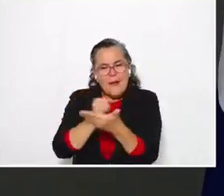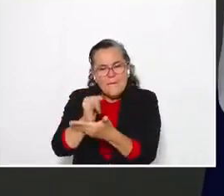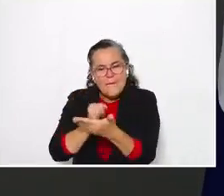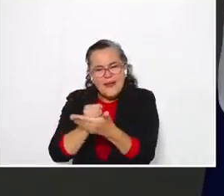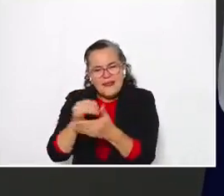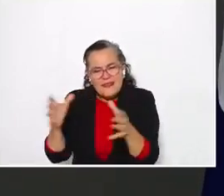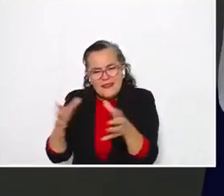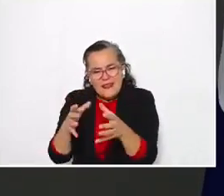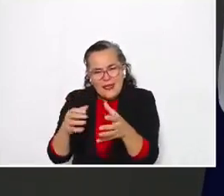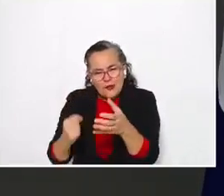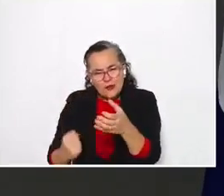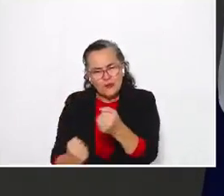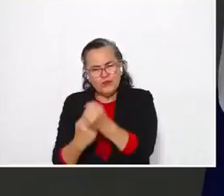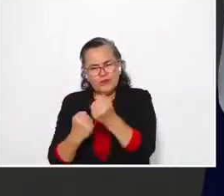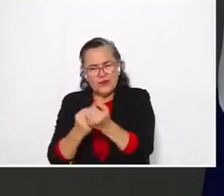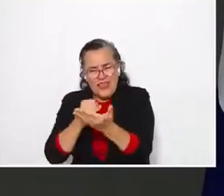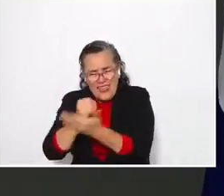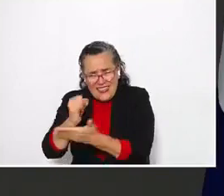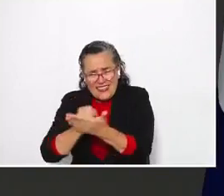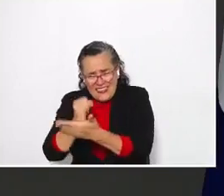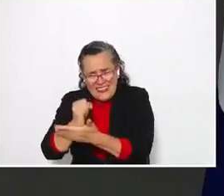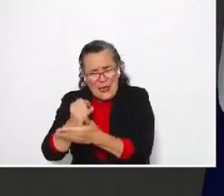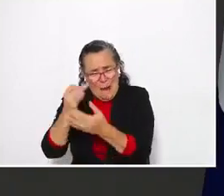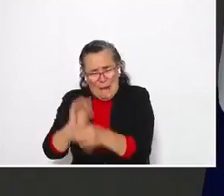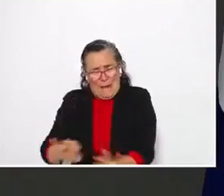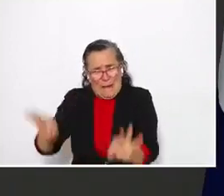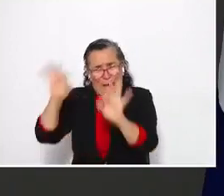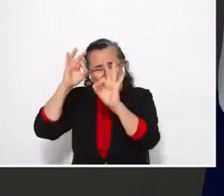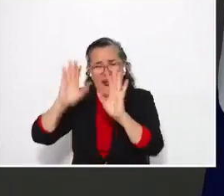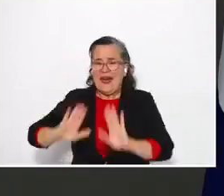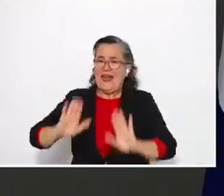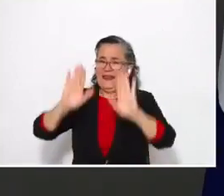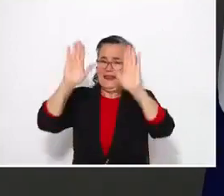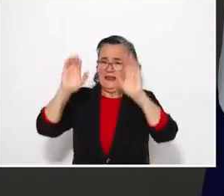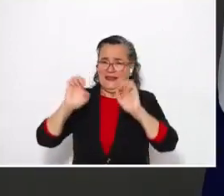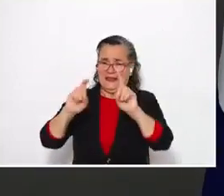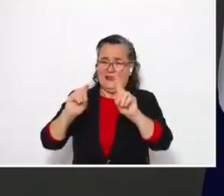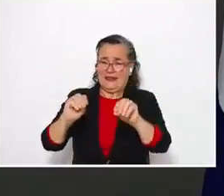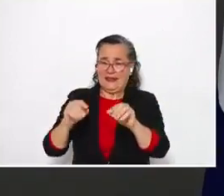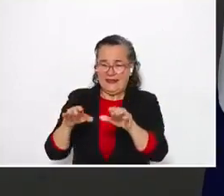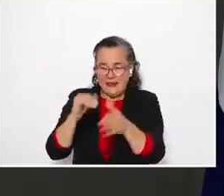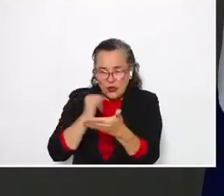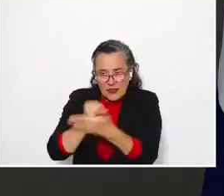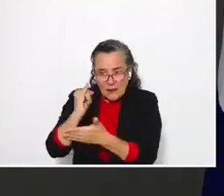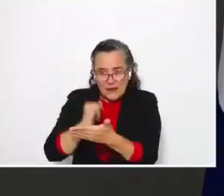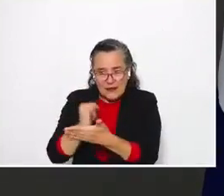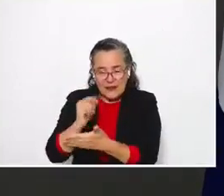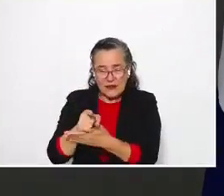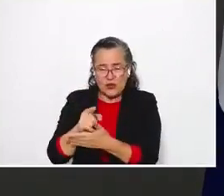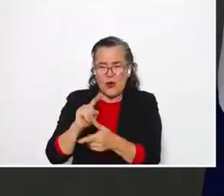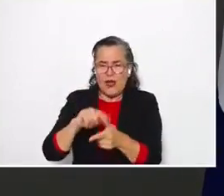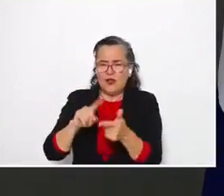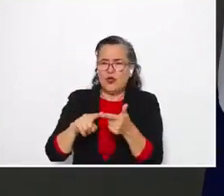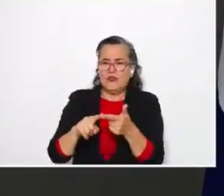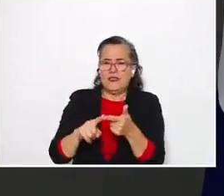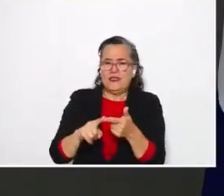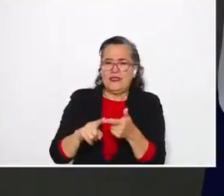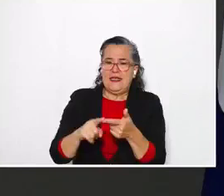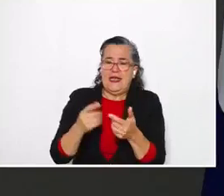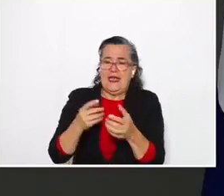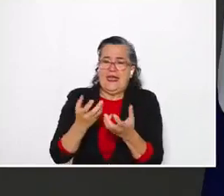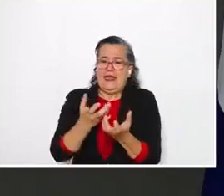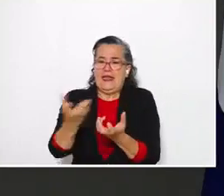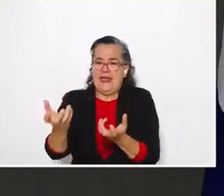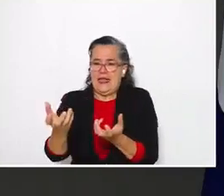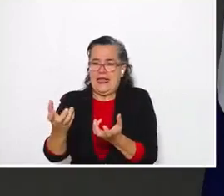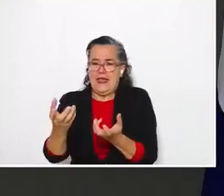como articuladora de la excelencia académica. Desde esta perspectiva, la existencia de la División de Investigación,